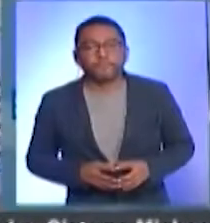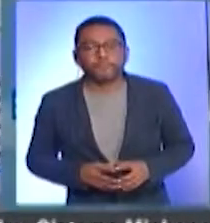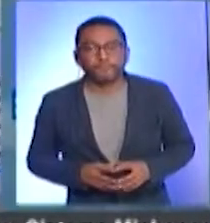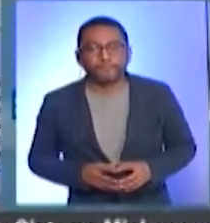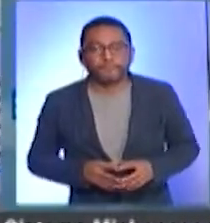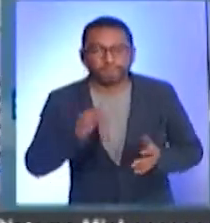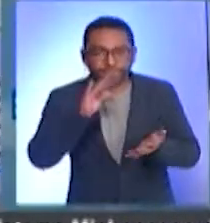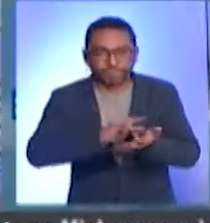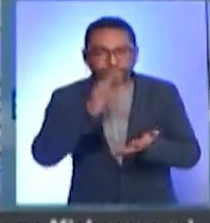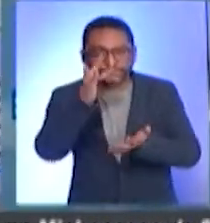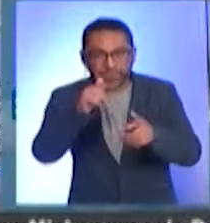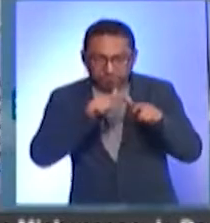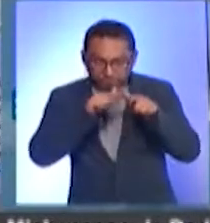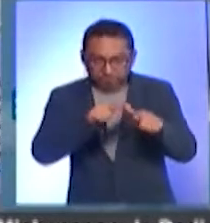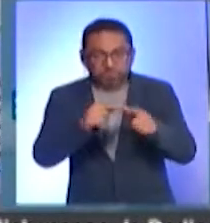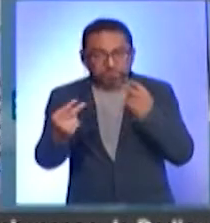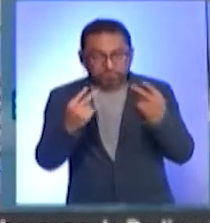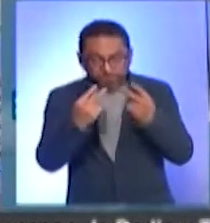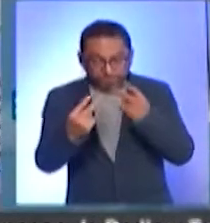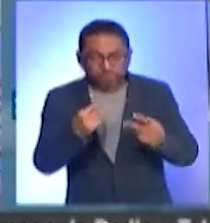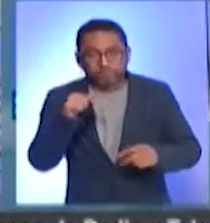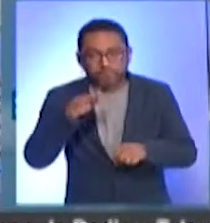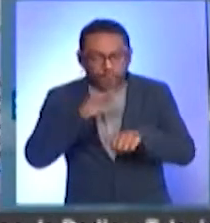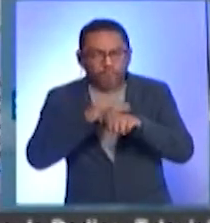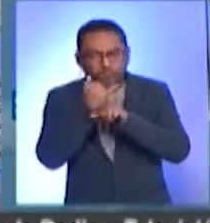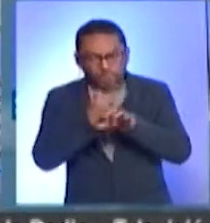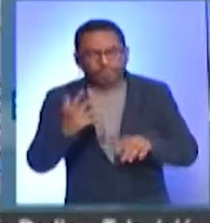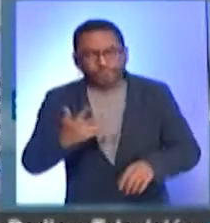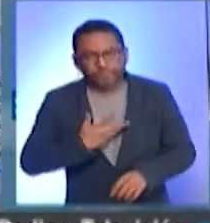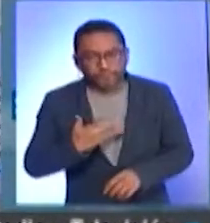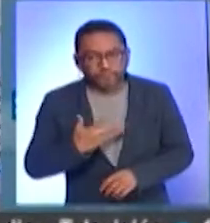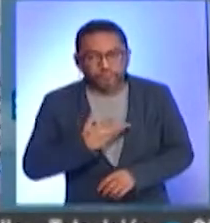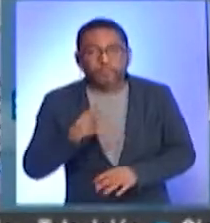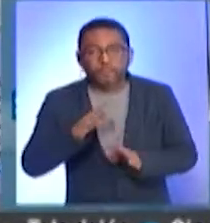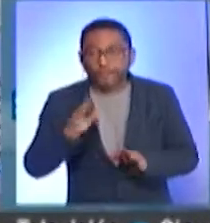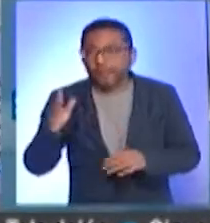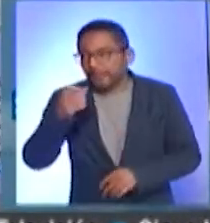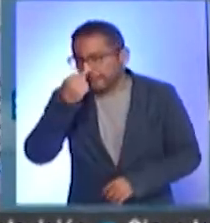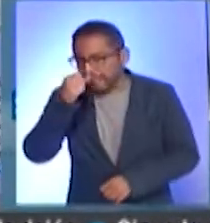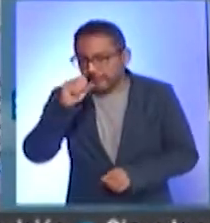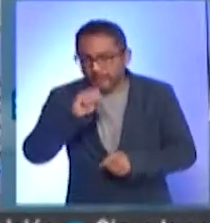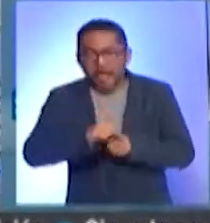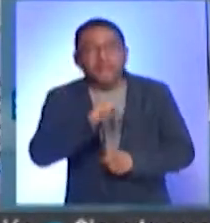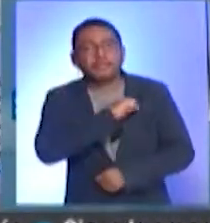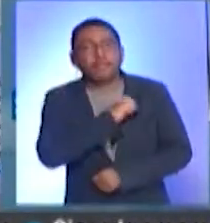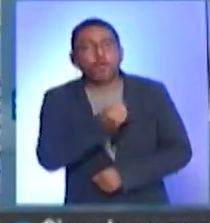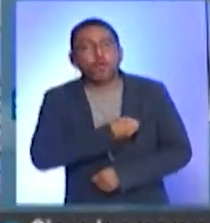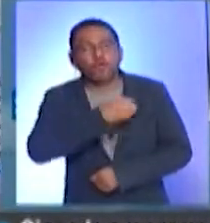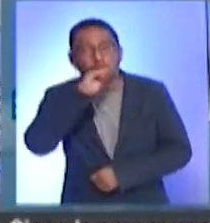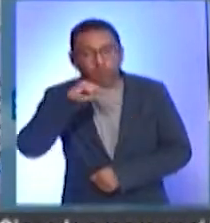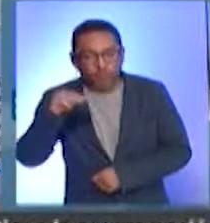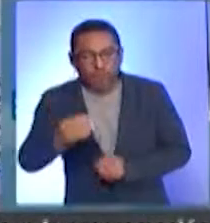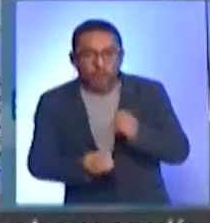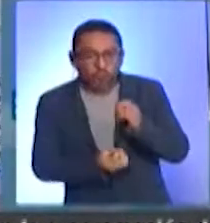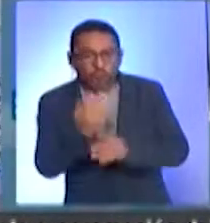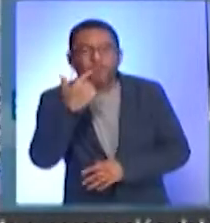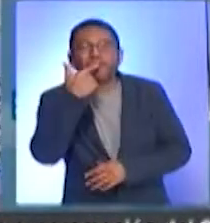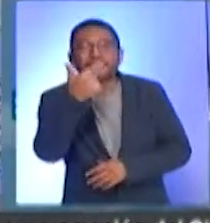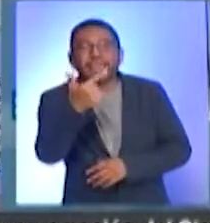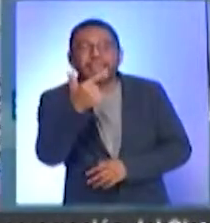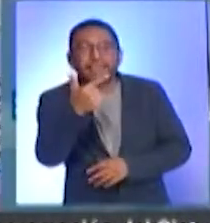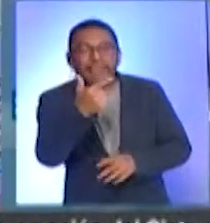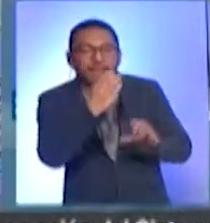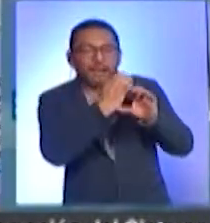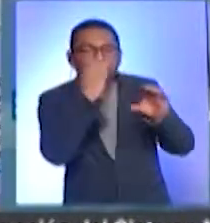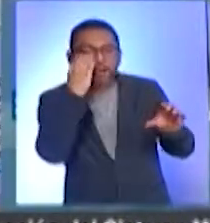gracias por continuar con nosotros tenemos más información habilita la secretaría de salud de michoacán siete módulos para la toma de